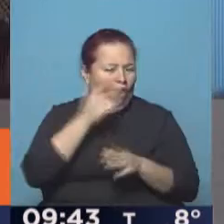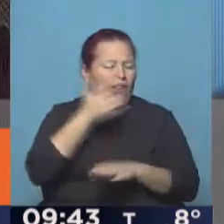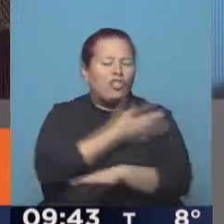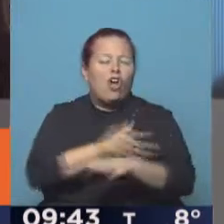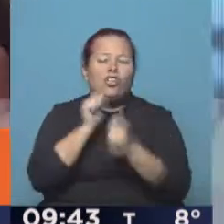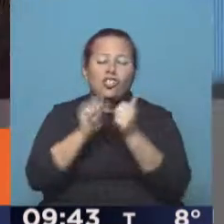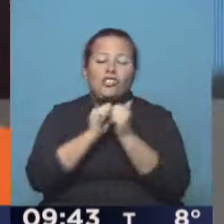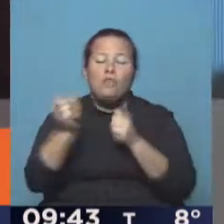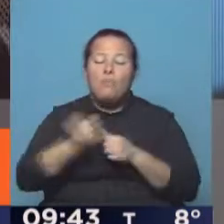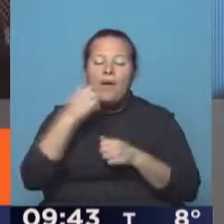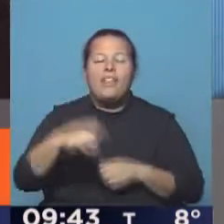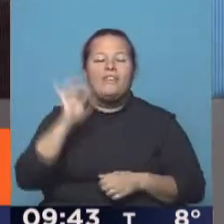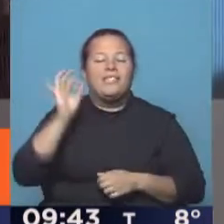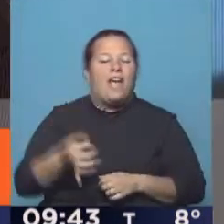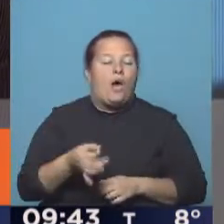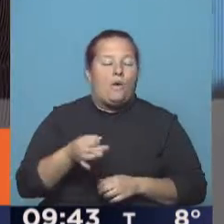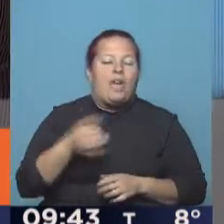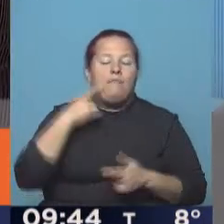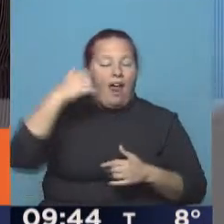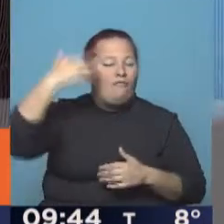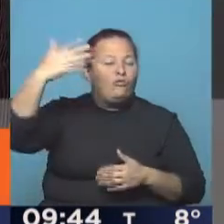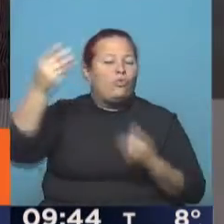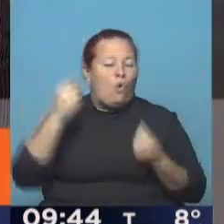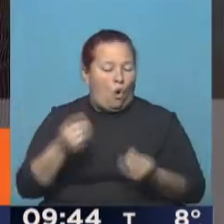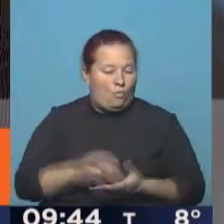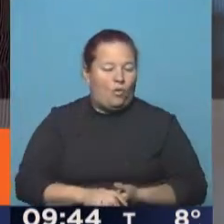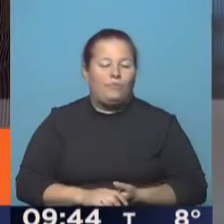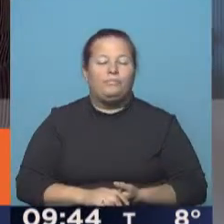historia es muy importante, hay que saber la historia para proyectarse en el futuro.